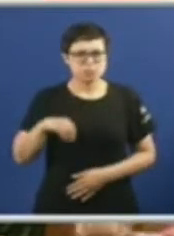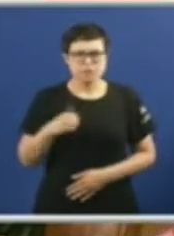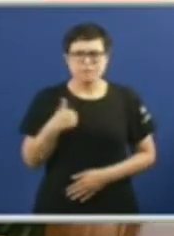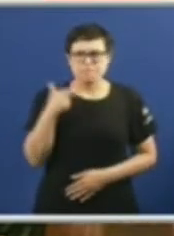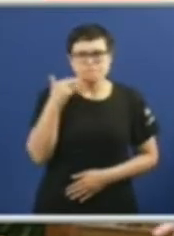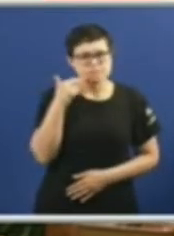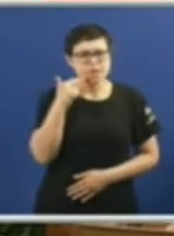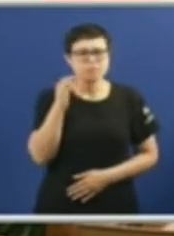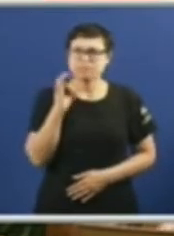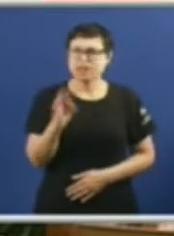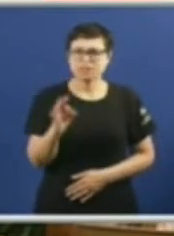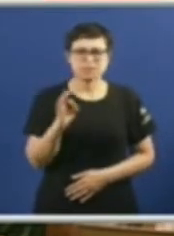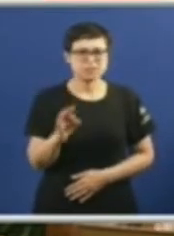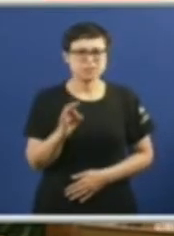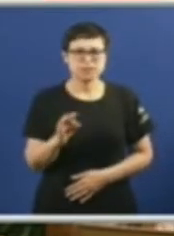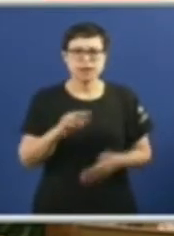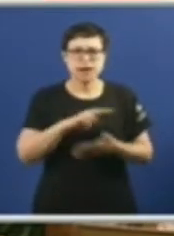así. Galiza sigue igual de indefensa que o ano pasado cando ardía polos catro costados. E segue igual de indefensa